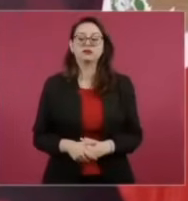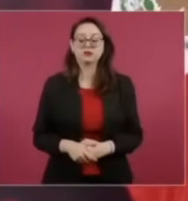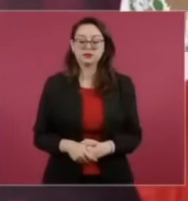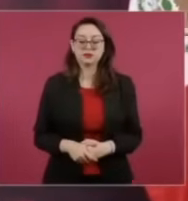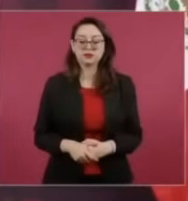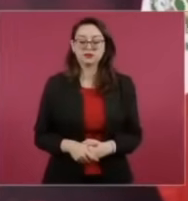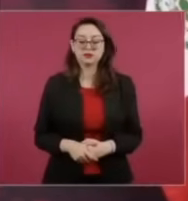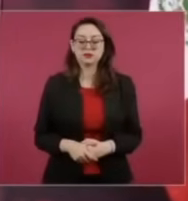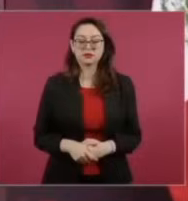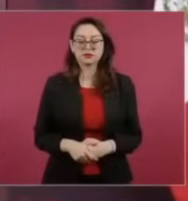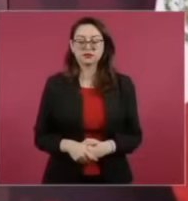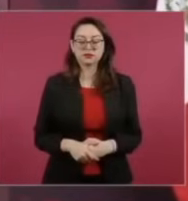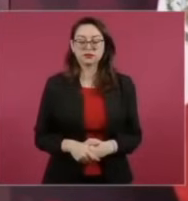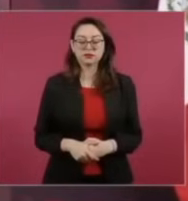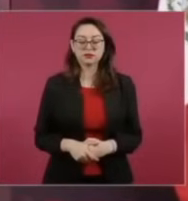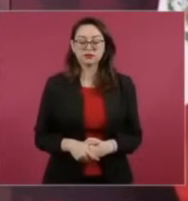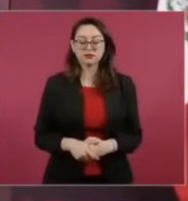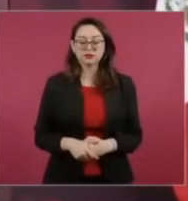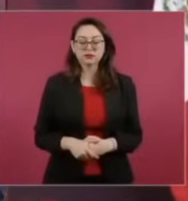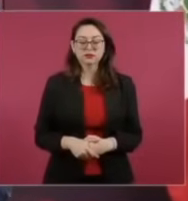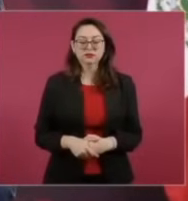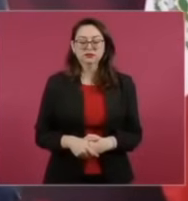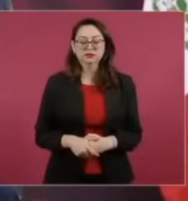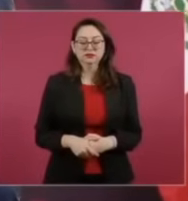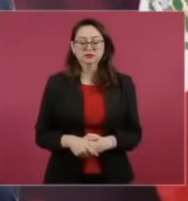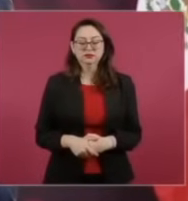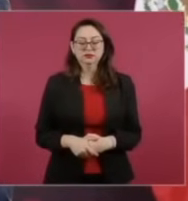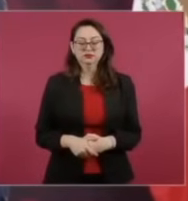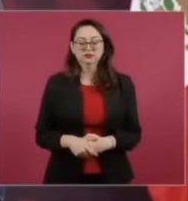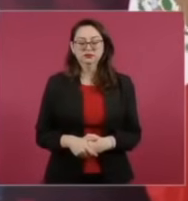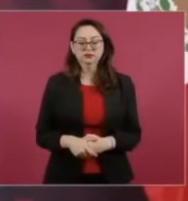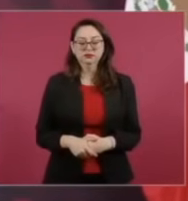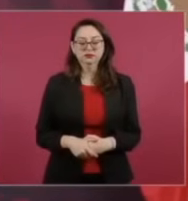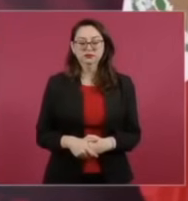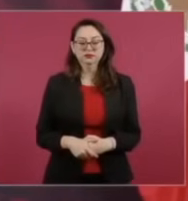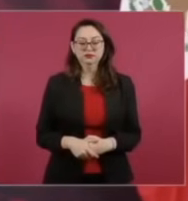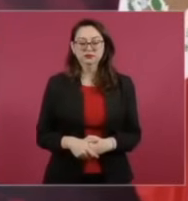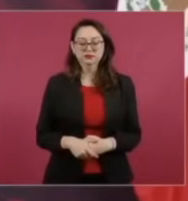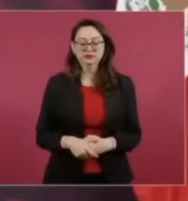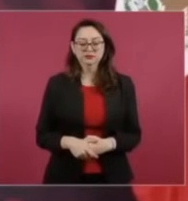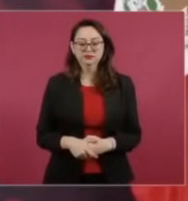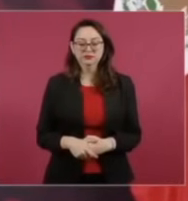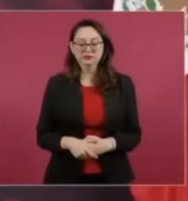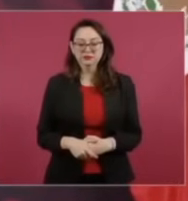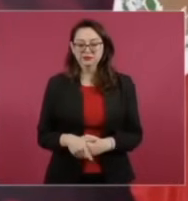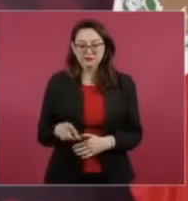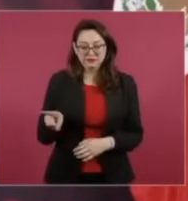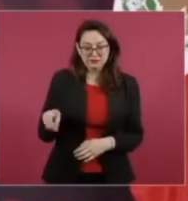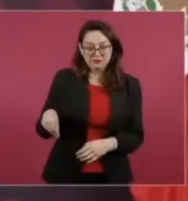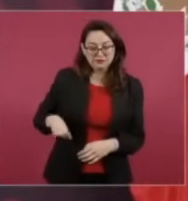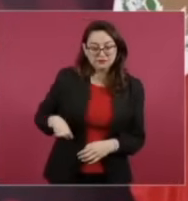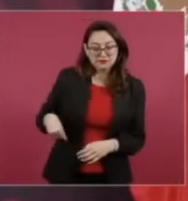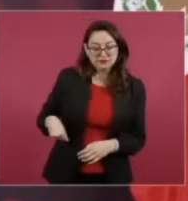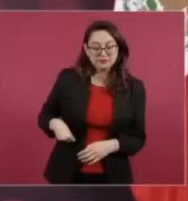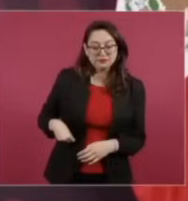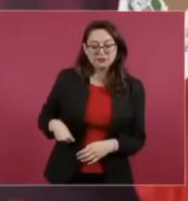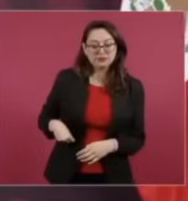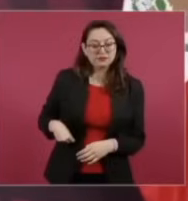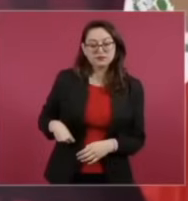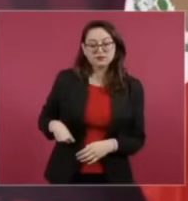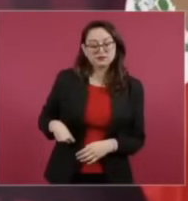ahora por qué no Si eh realmente tienen de